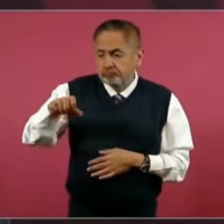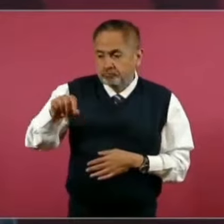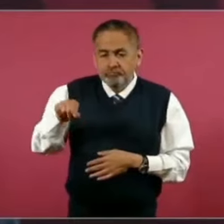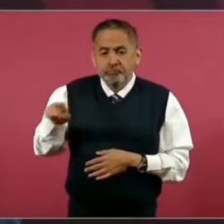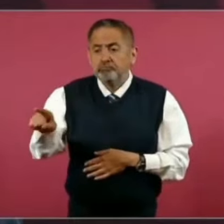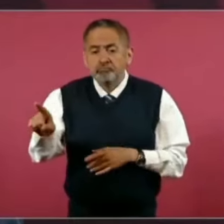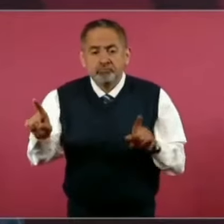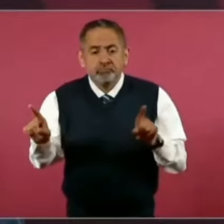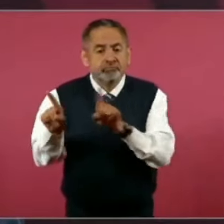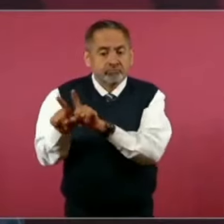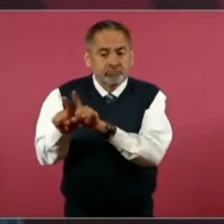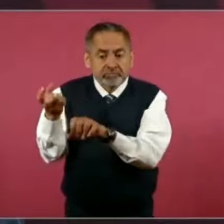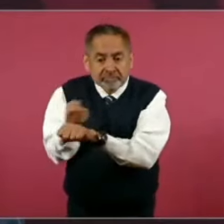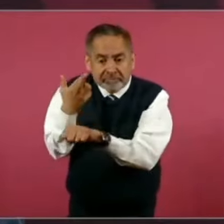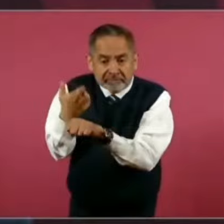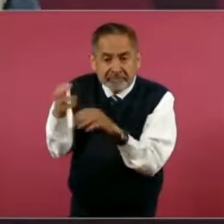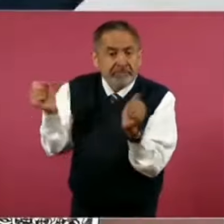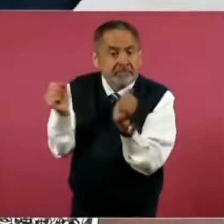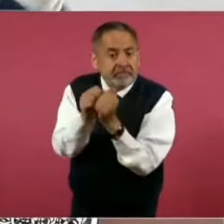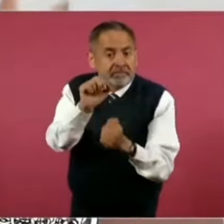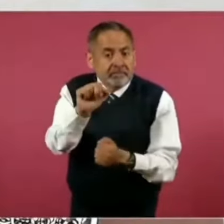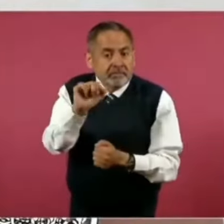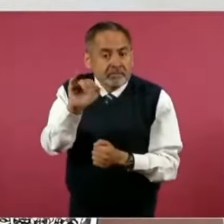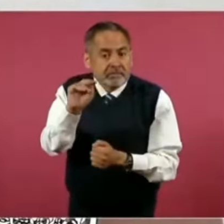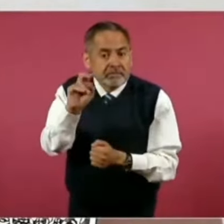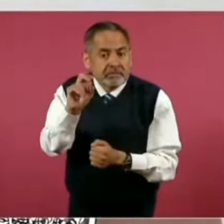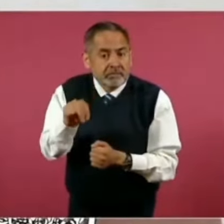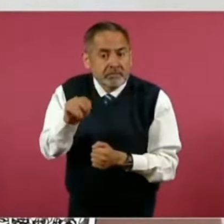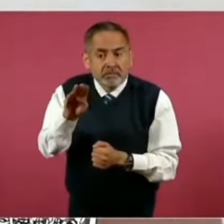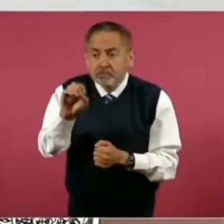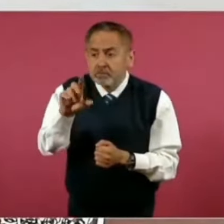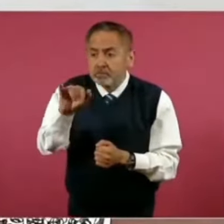secretario de Simón Bolívar, tuvo que